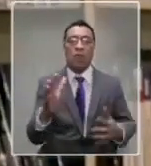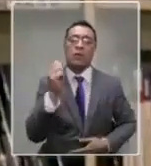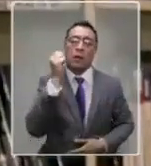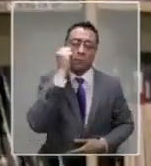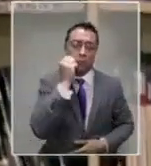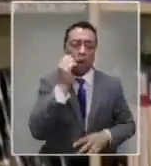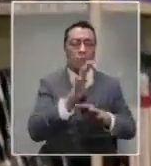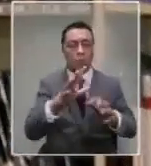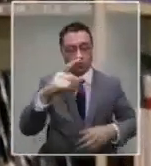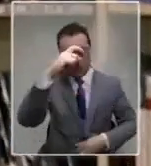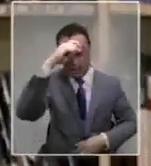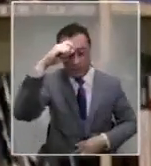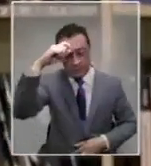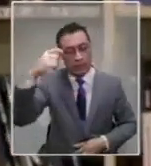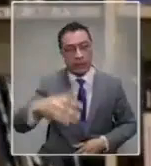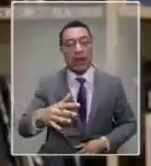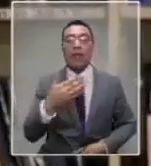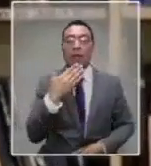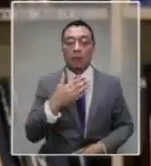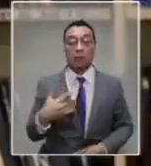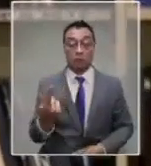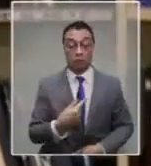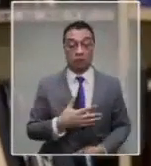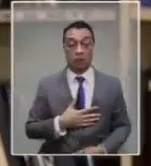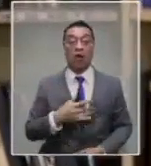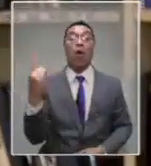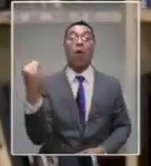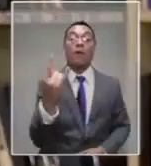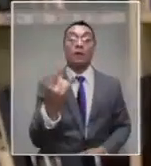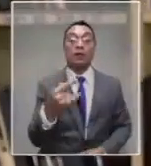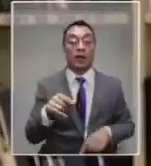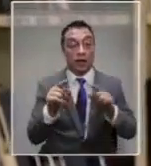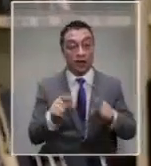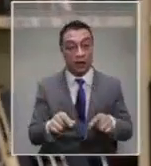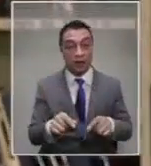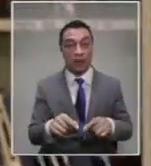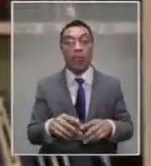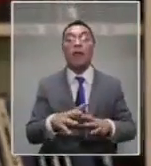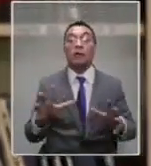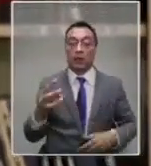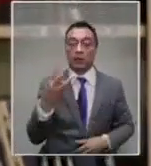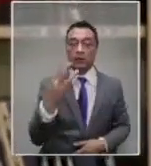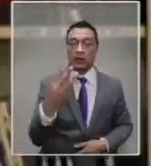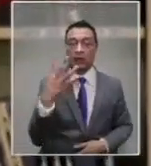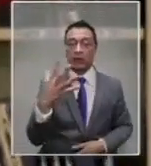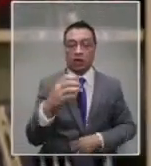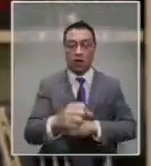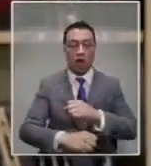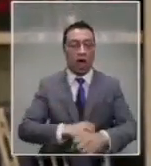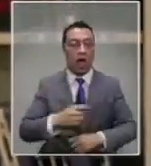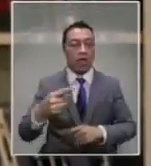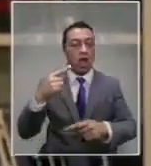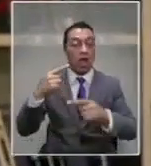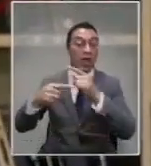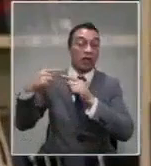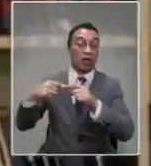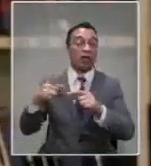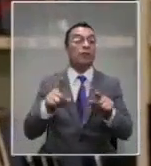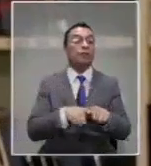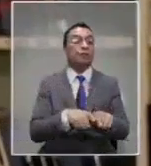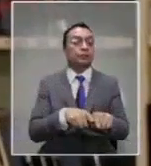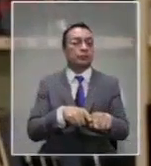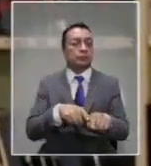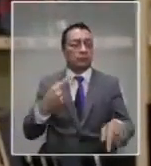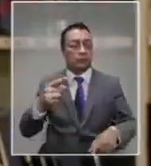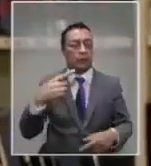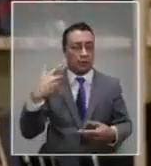afecto, con mucho sacrificio también. Nuestra universidad es una universidad con 35 años de historia, con una